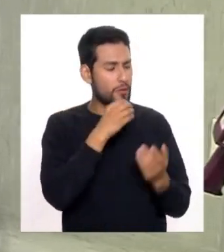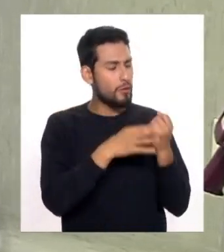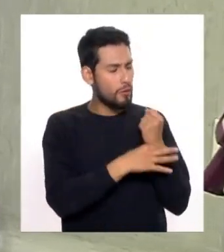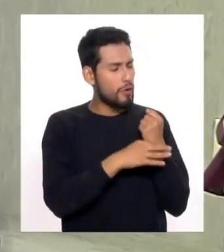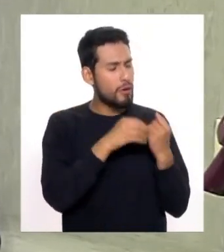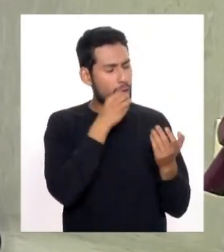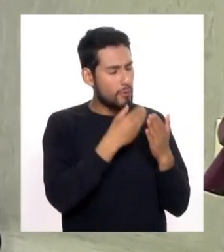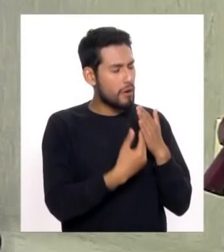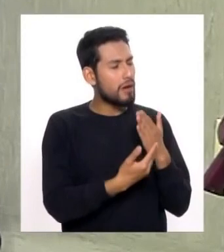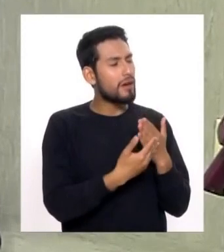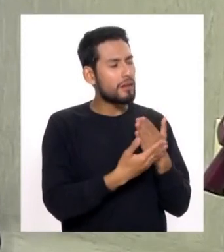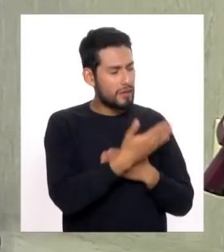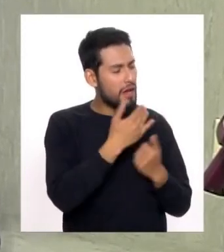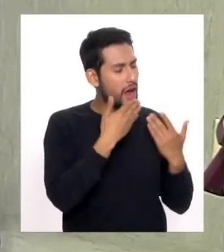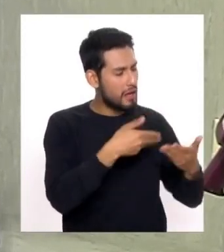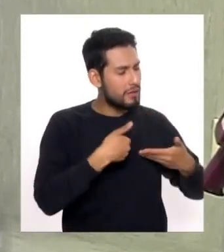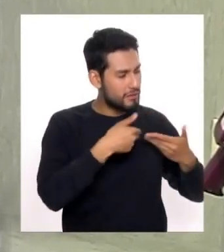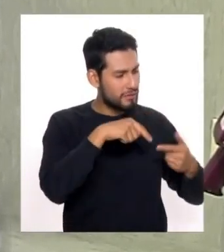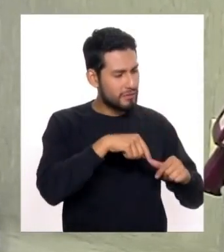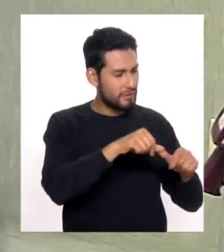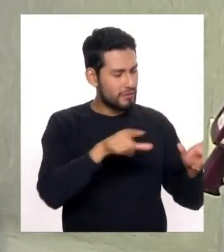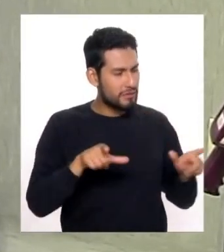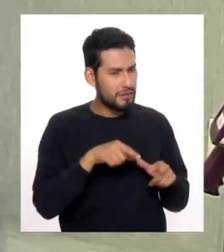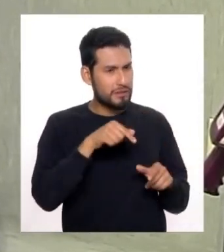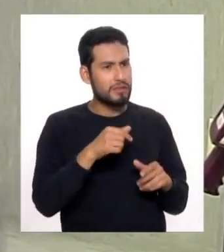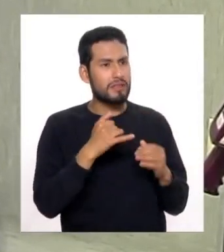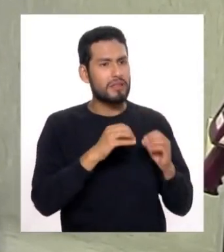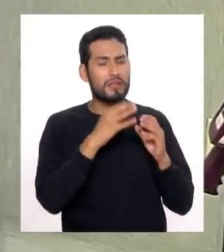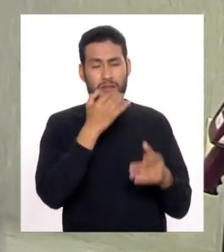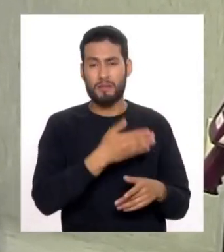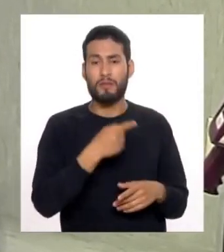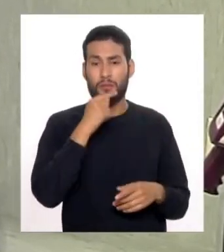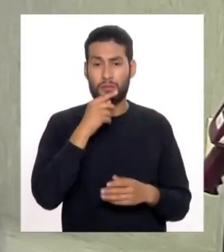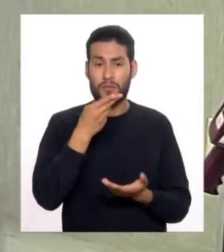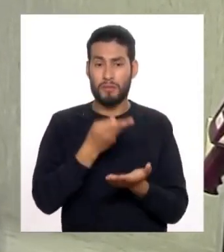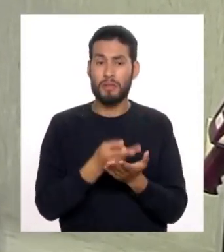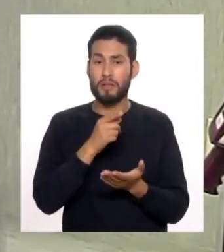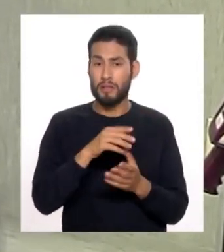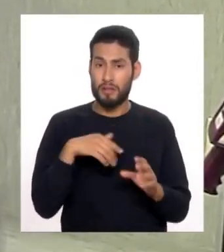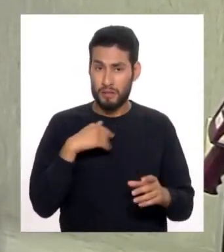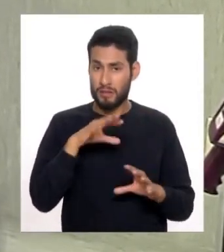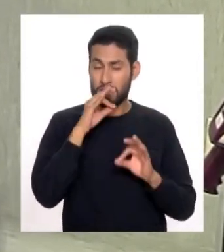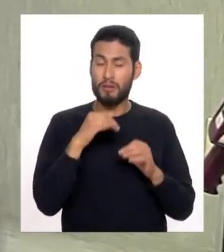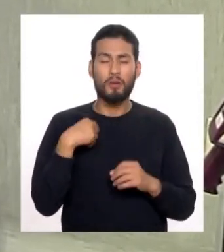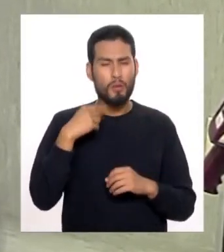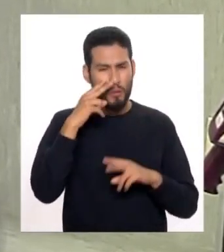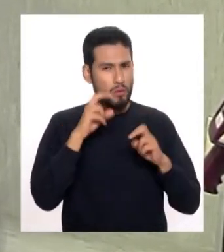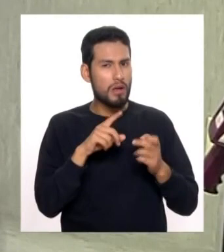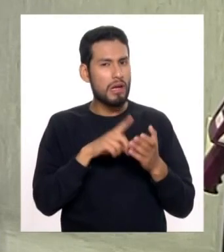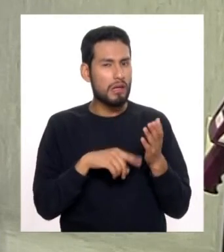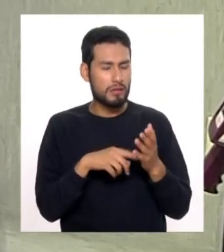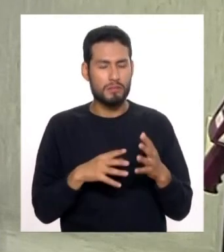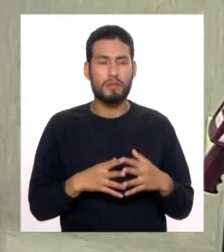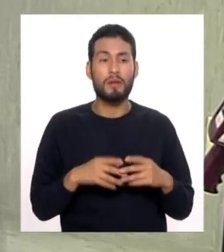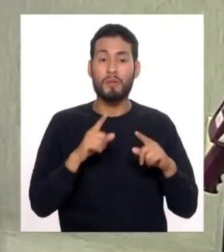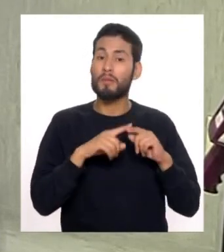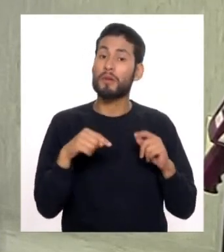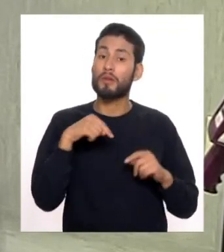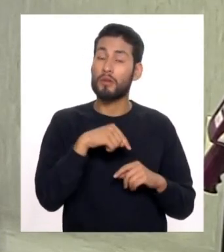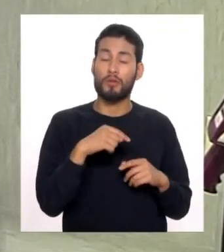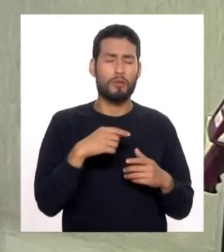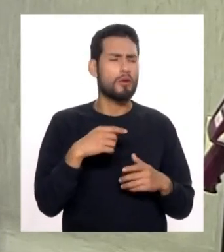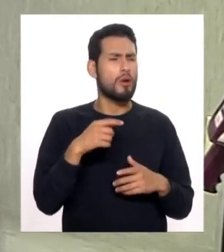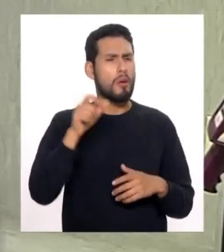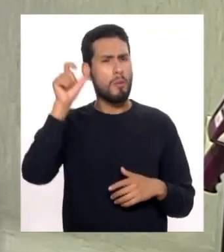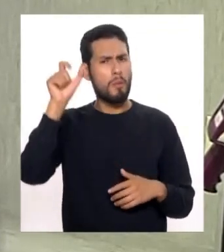por abrirnos las puertas. Estamos en el área de cirugía de día con una paciente también que ya tiene un diagnóstico y ya vamos a conocer un poquito el caso. Pero cuéntenos, cuando una